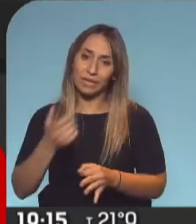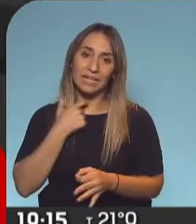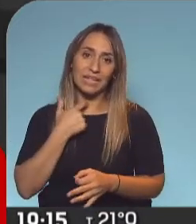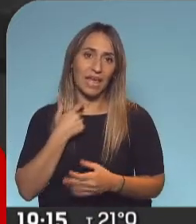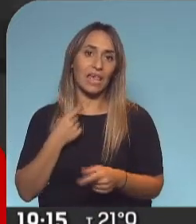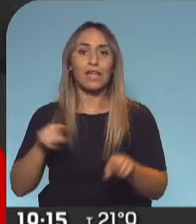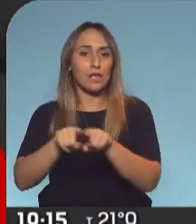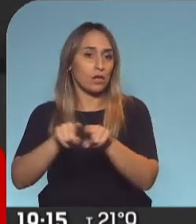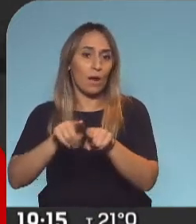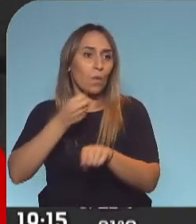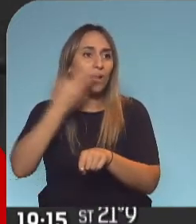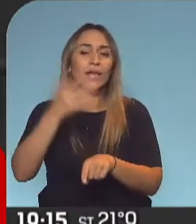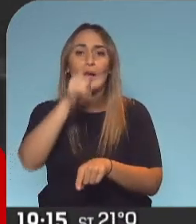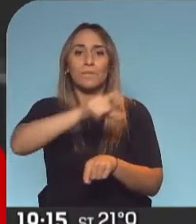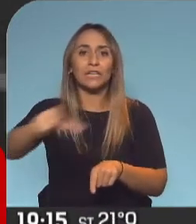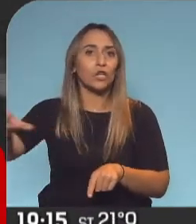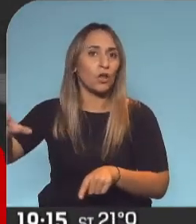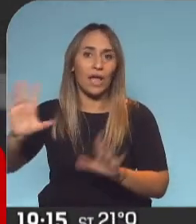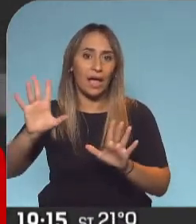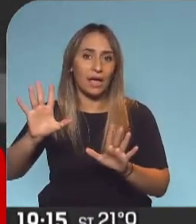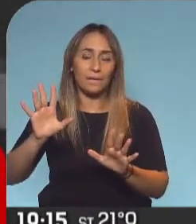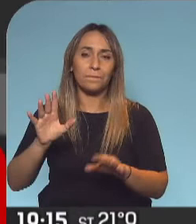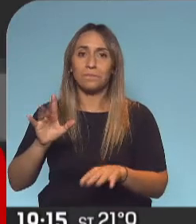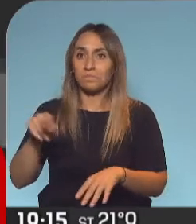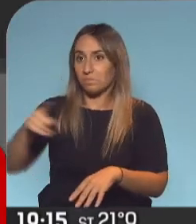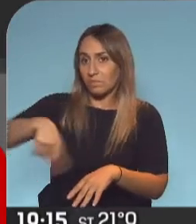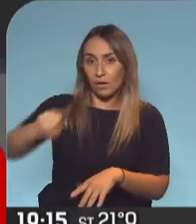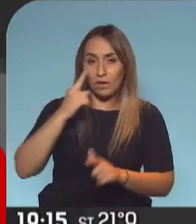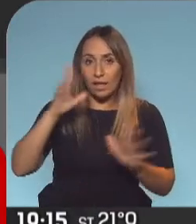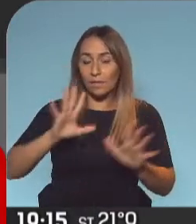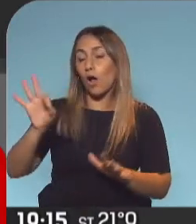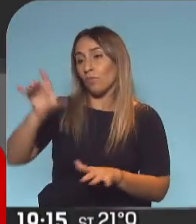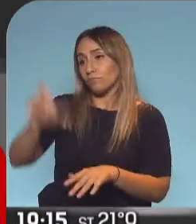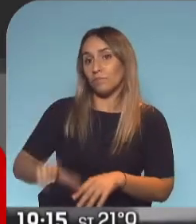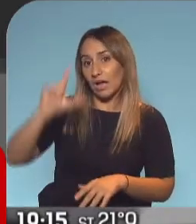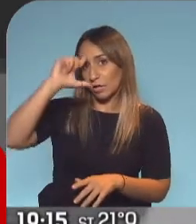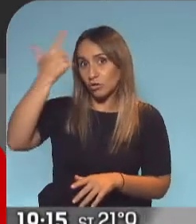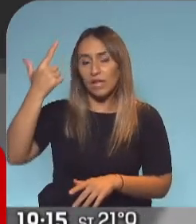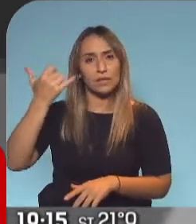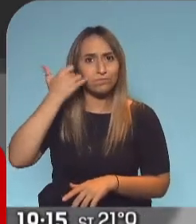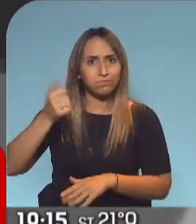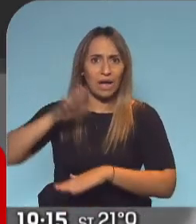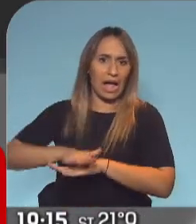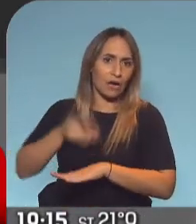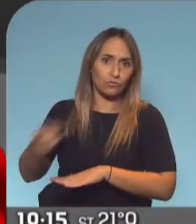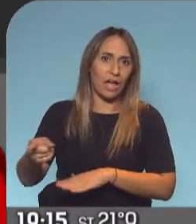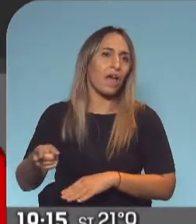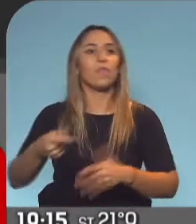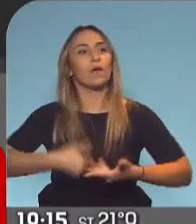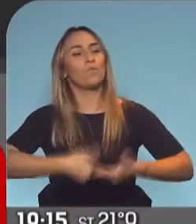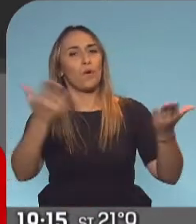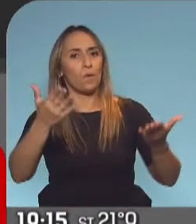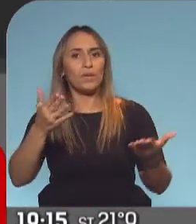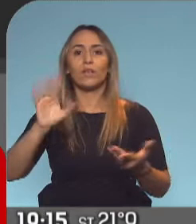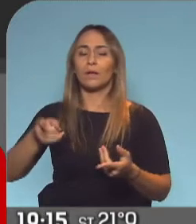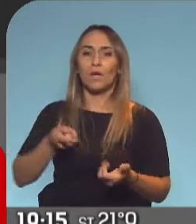como cualquier ciudadano que no tuvo nada que ver o que es inocente de la que lo acusaron mediática, judicial y políticamente,